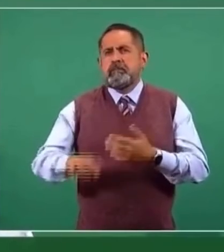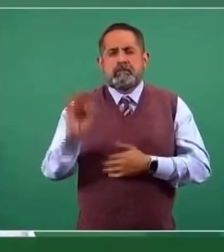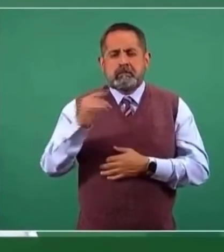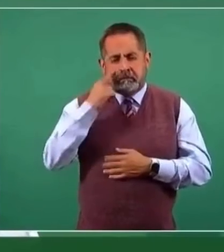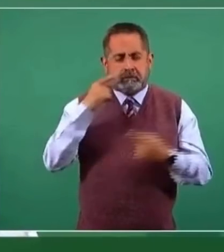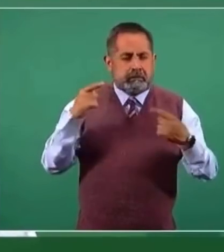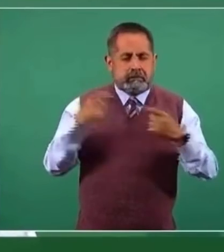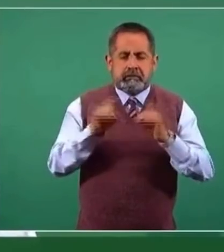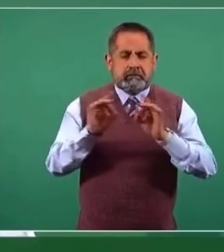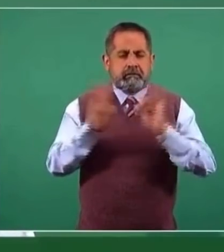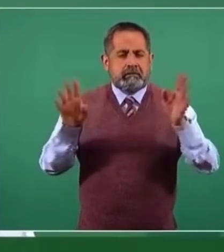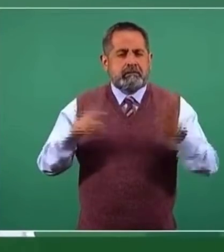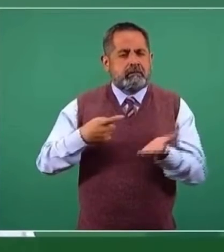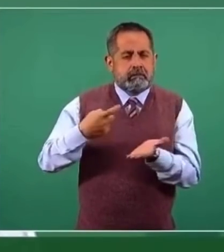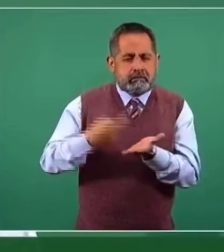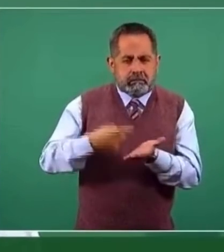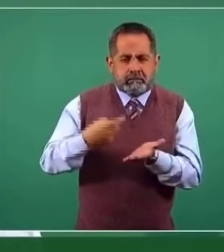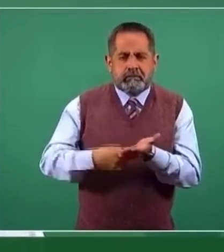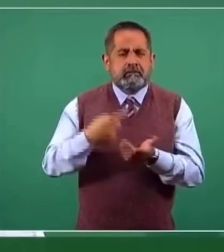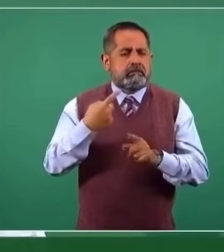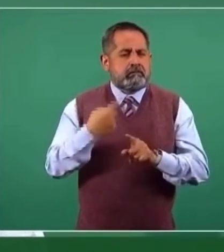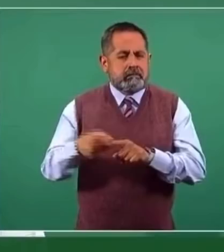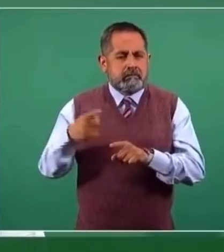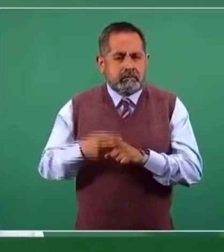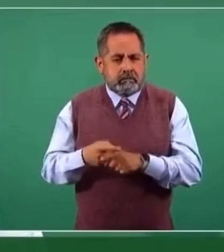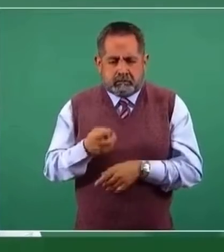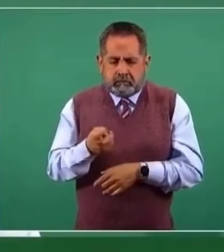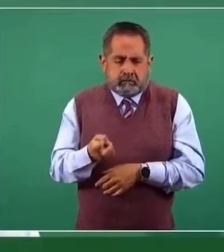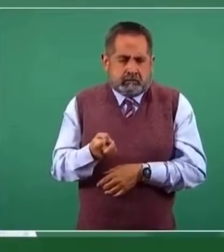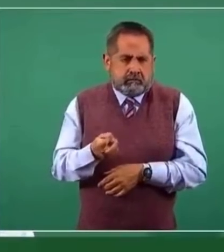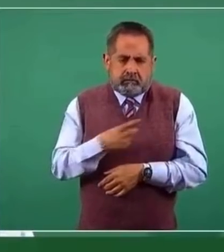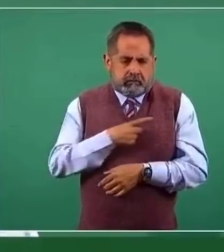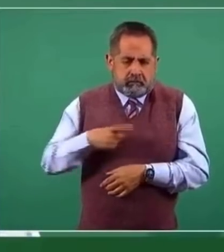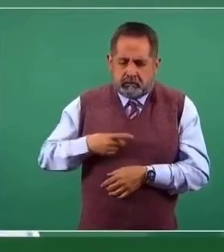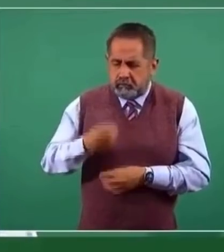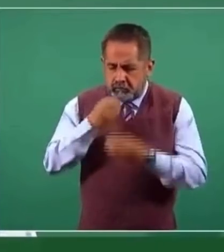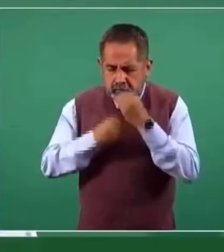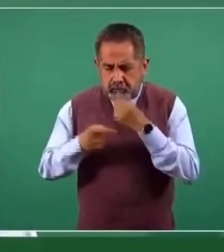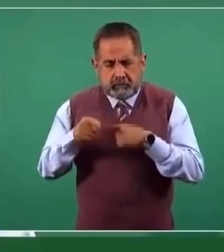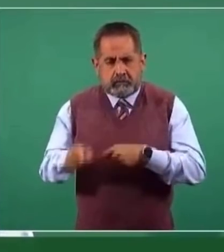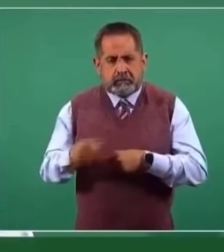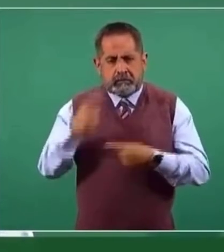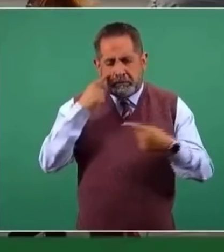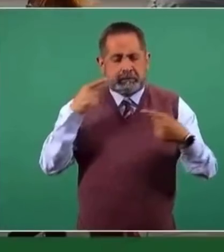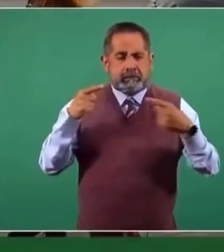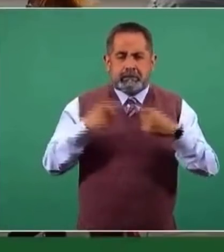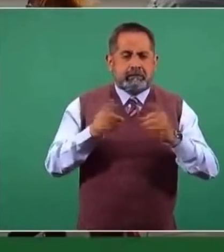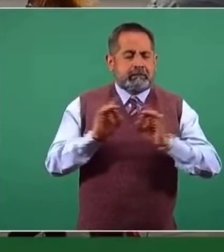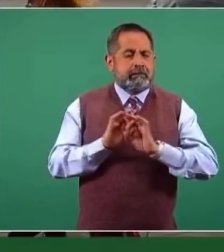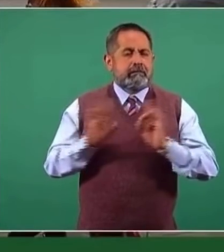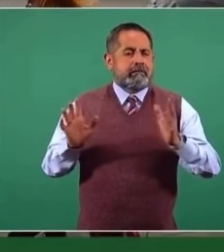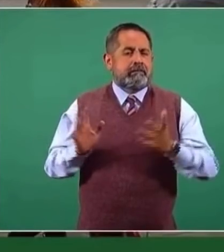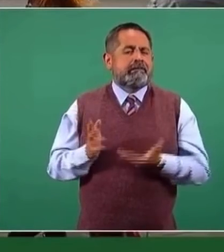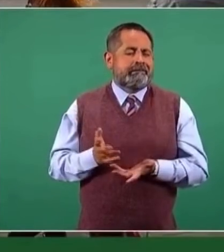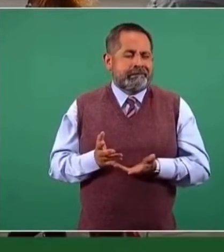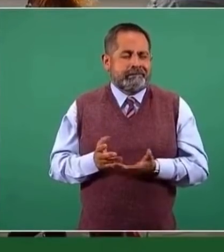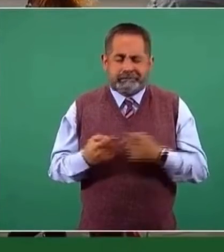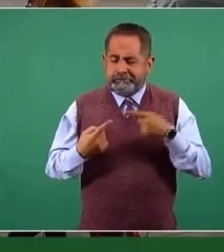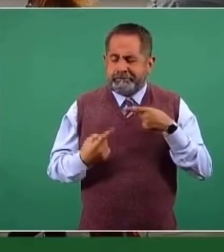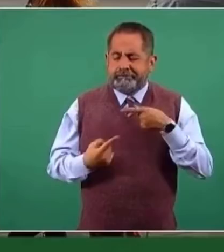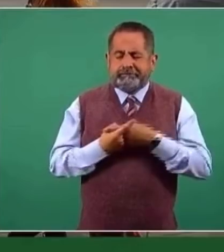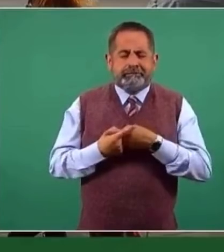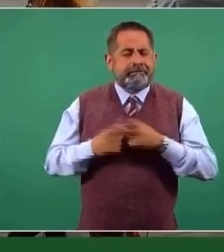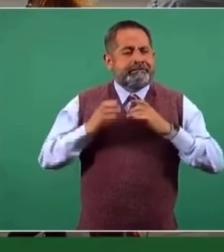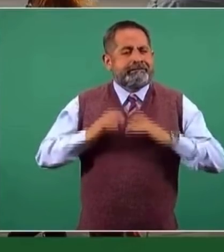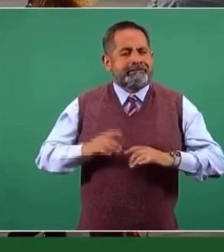los crustáceos o a los productos marinos, ya sé que no debo de consumir los mismos porque voy a tener un efecto y una